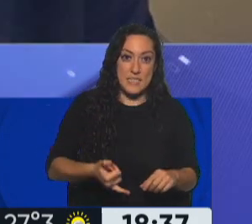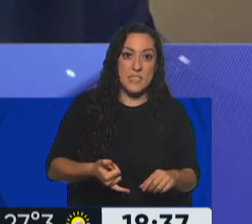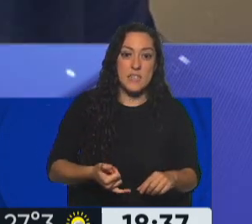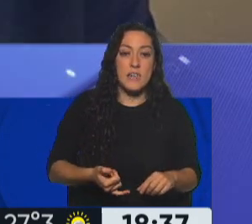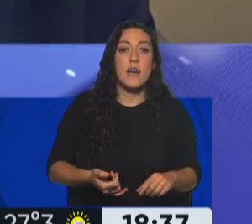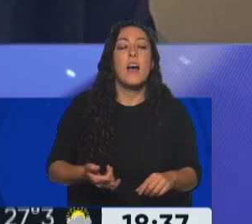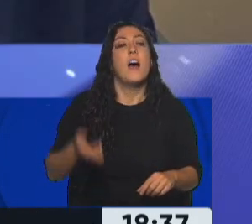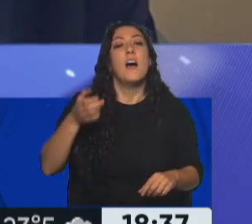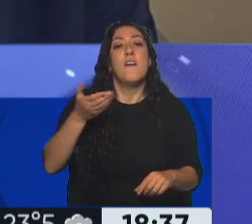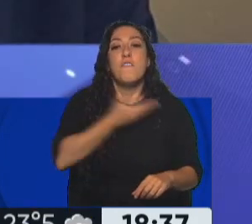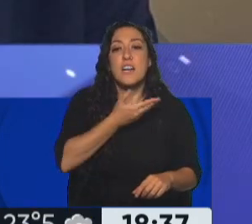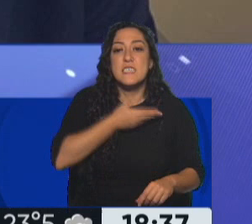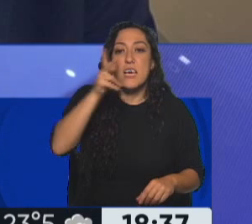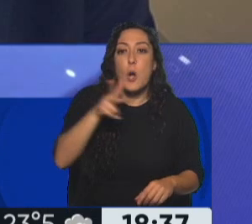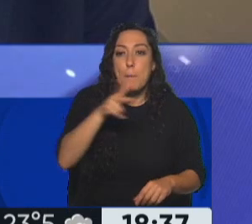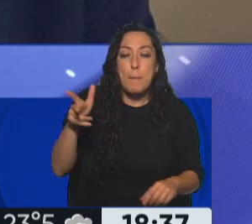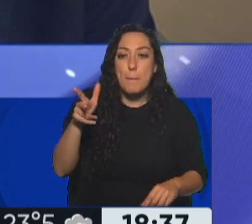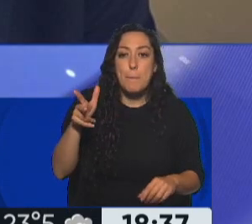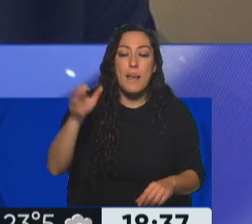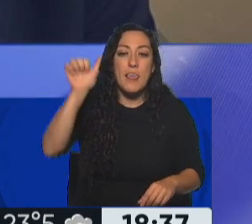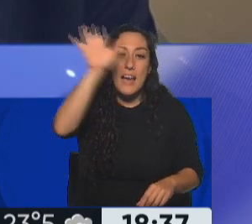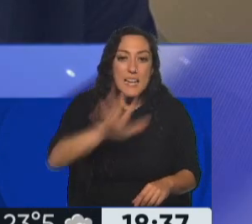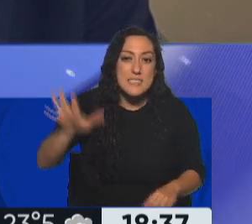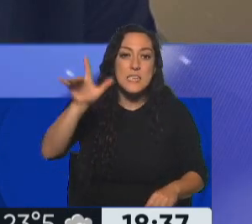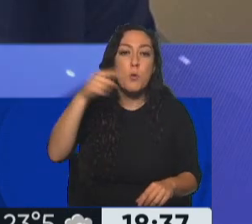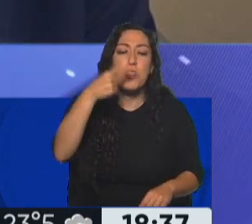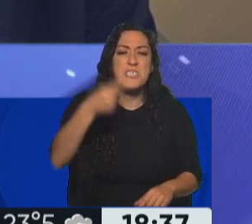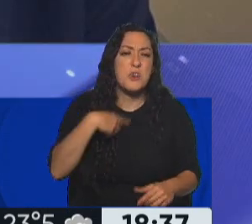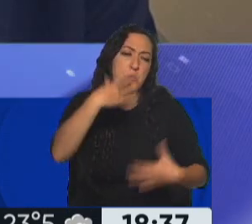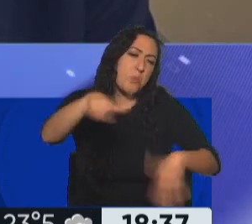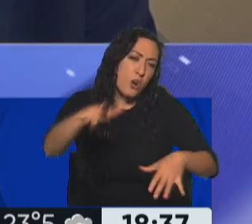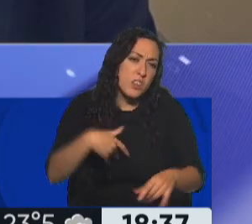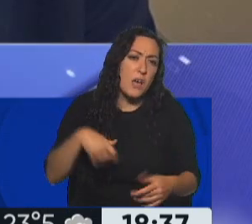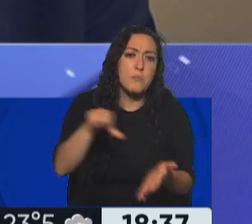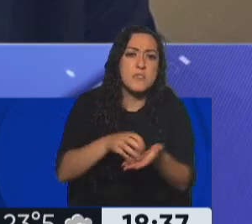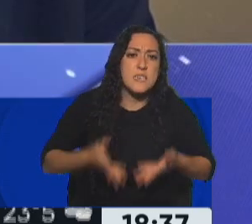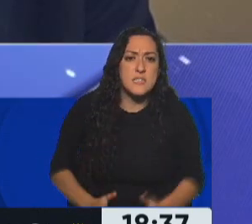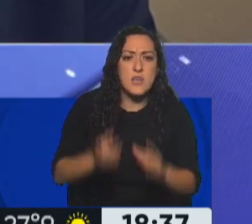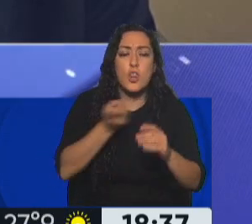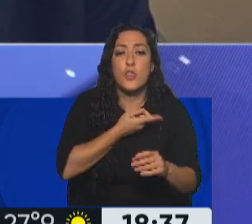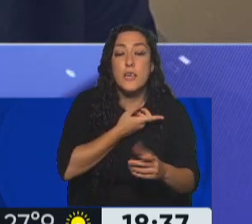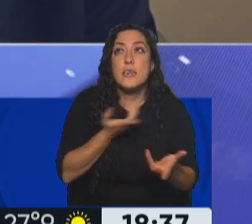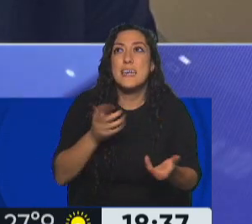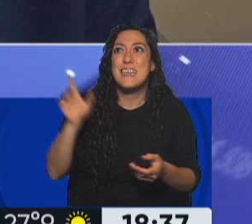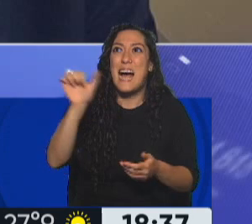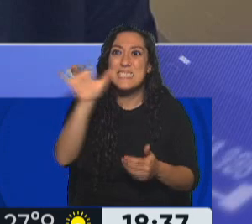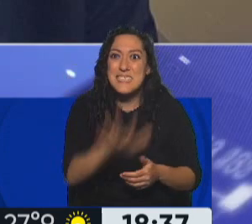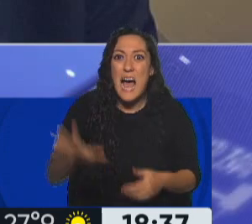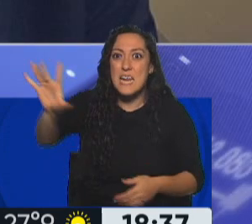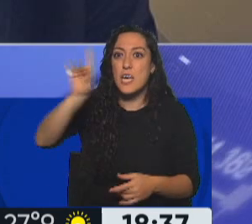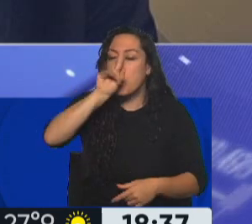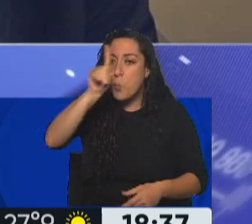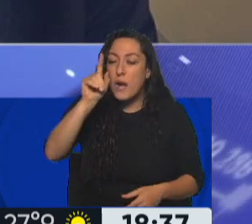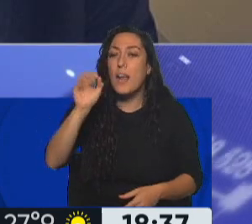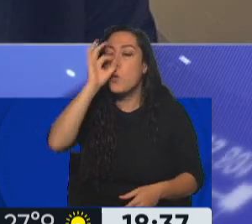Francisco asiático. Usted decía que la nacionalidad igual importa y en este caso además nunca se eligió a un papa de un país asiático. ¿Cree que